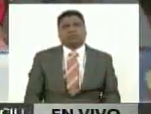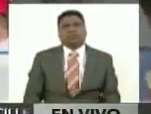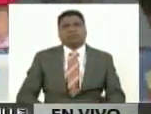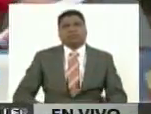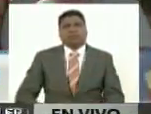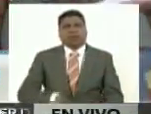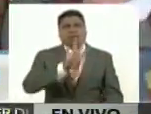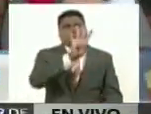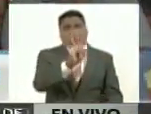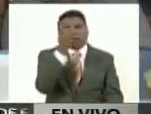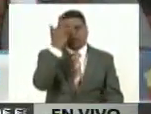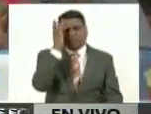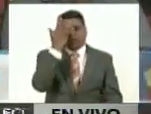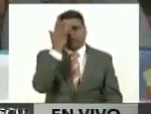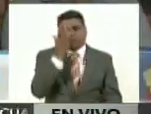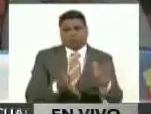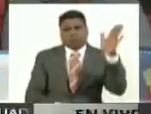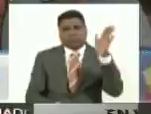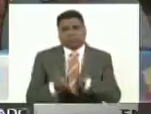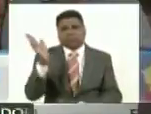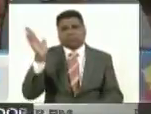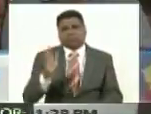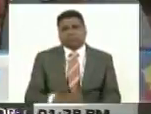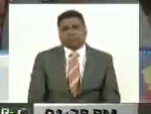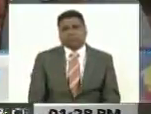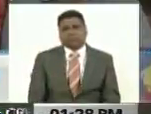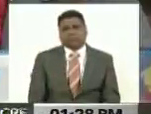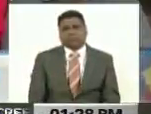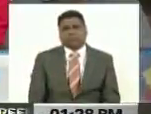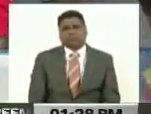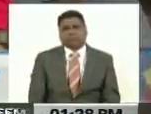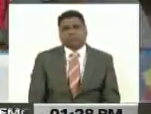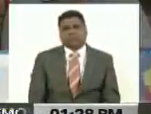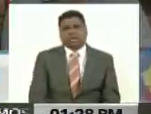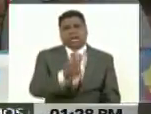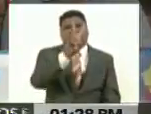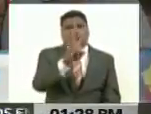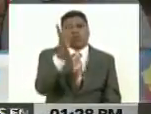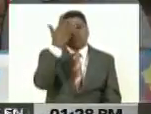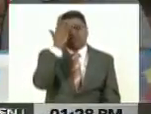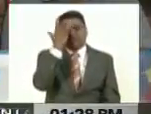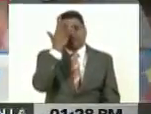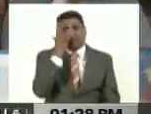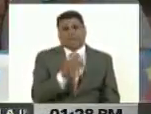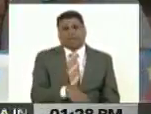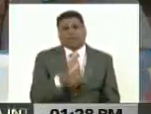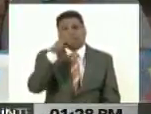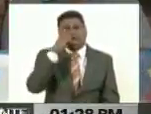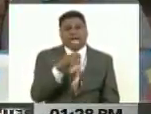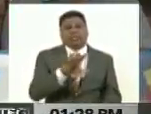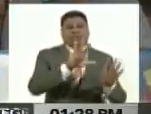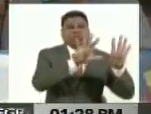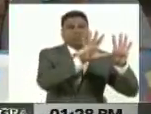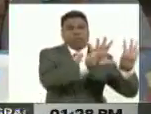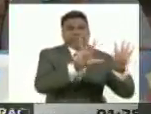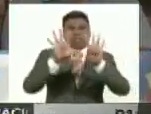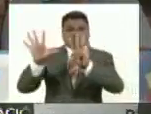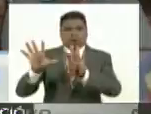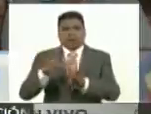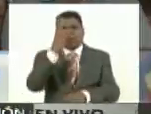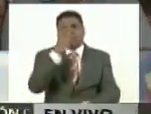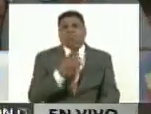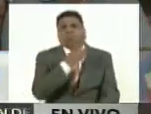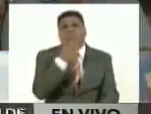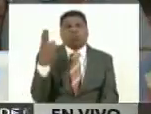4 de febrero nosotros tuvimos que salir, pero el 2 de febrero del año 99, Hugo Chávez juró ante el